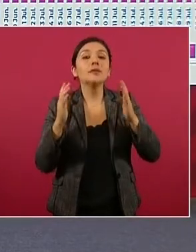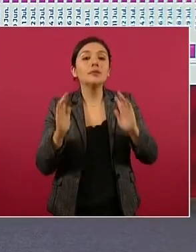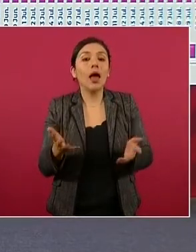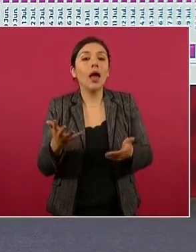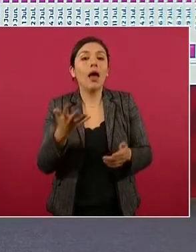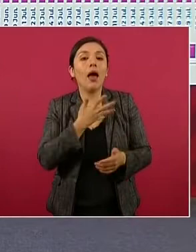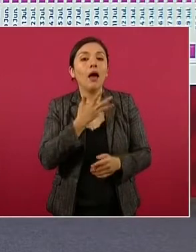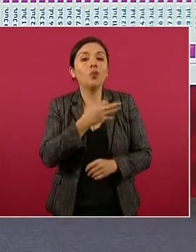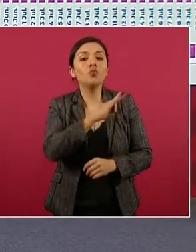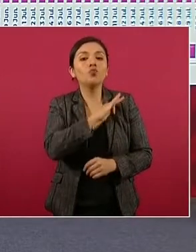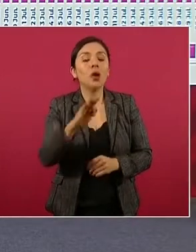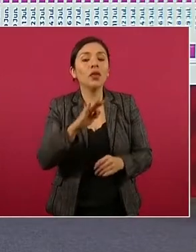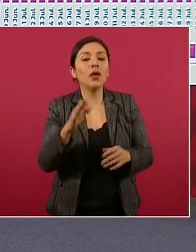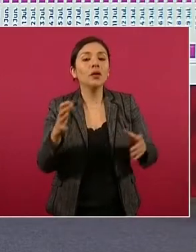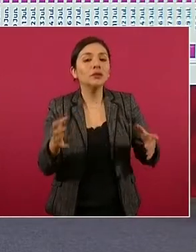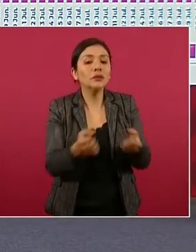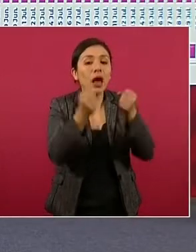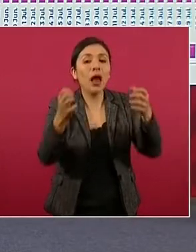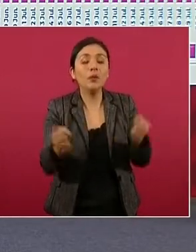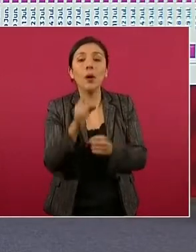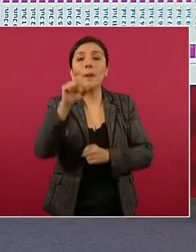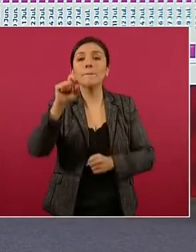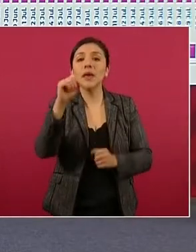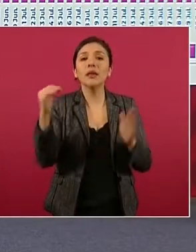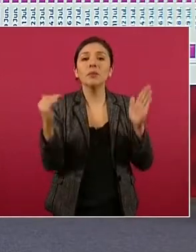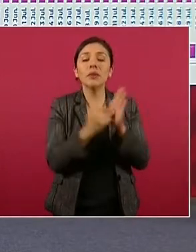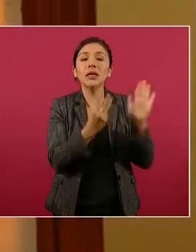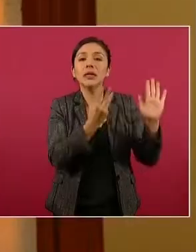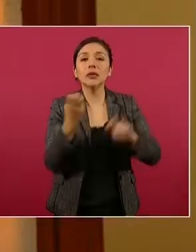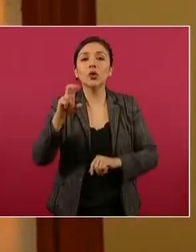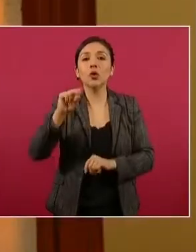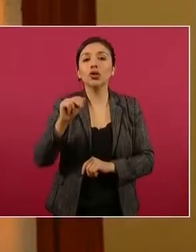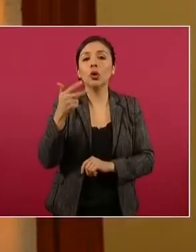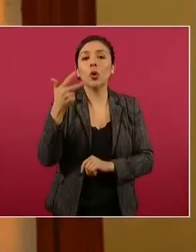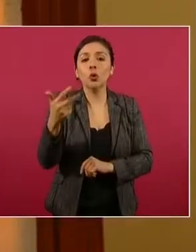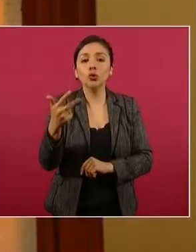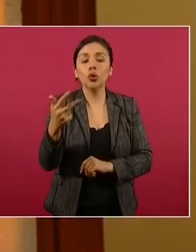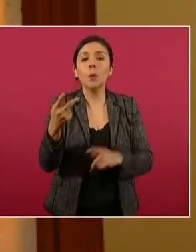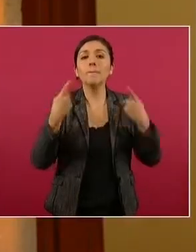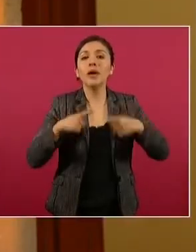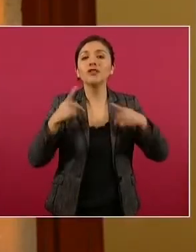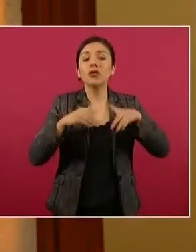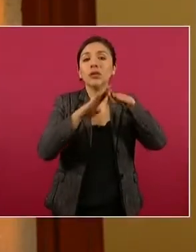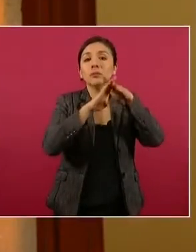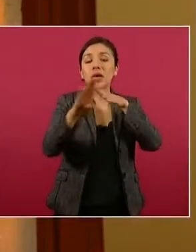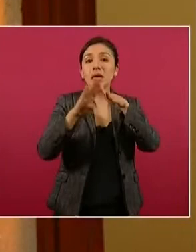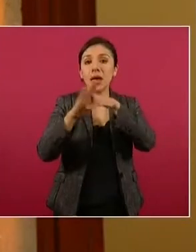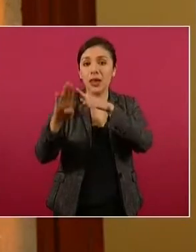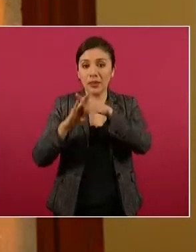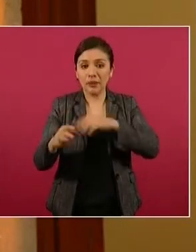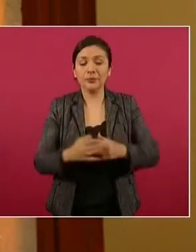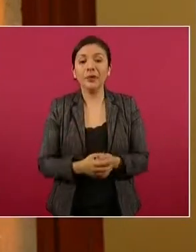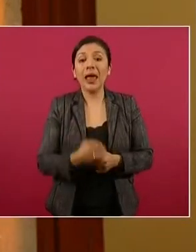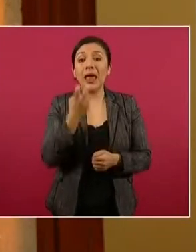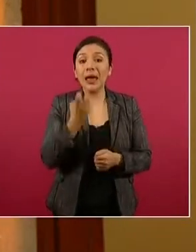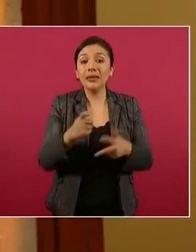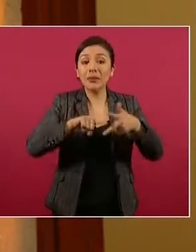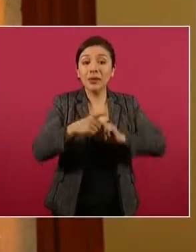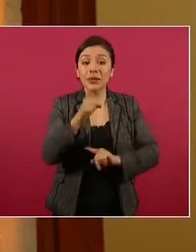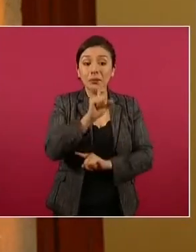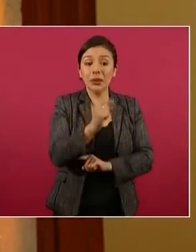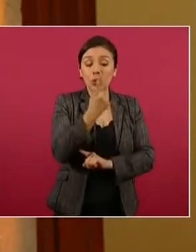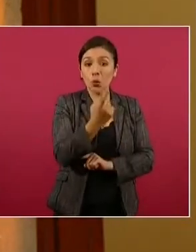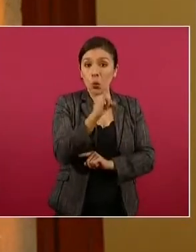el rescate de 20 mil 388 migrantes a partir del 21 de junio